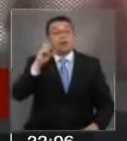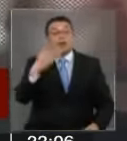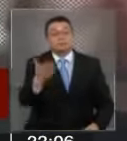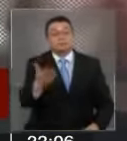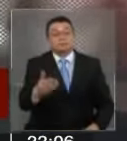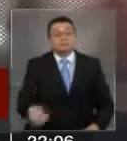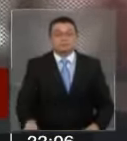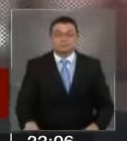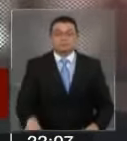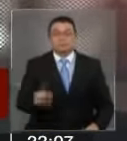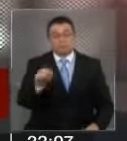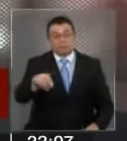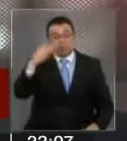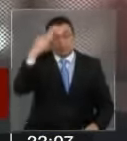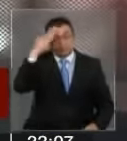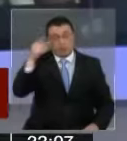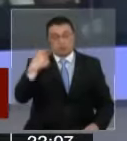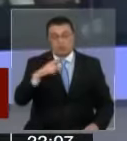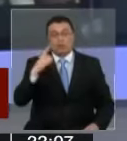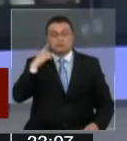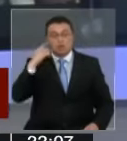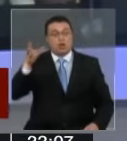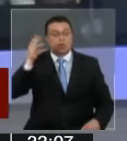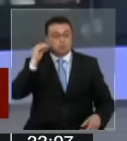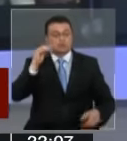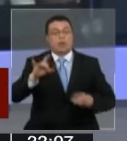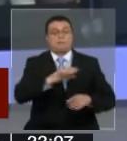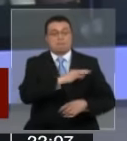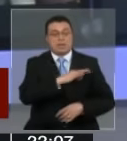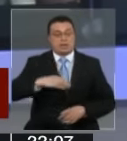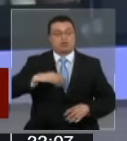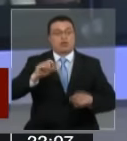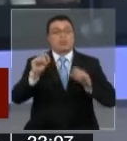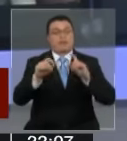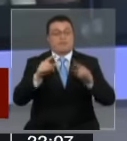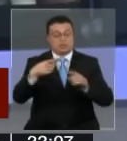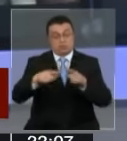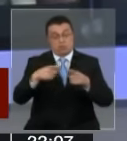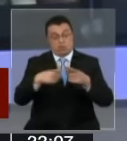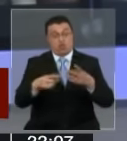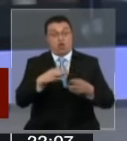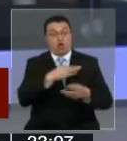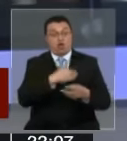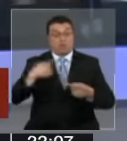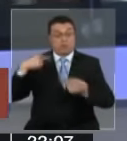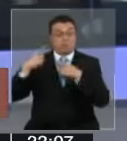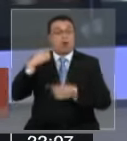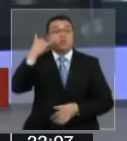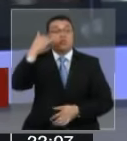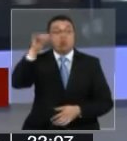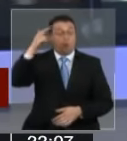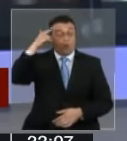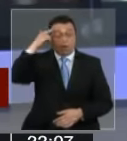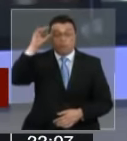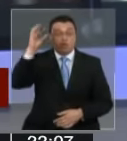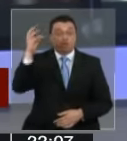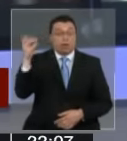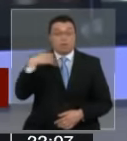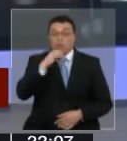En estos días y sobre todo hoy hemos escuchado a ministros de defensa de distintos gobiernos decir que nunca supieron, no tuvieron